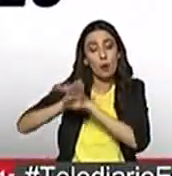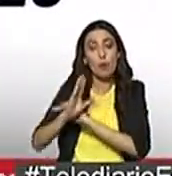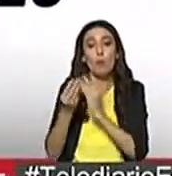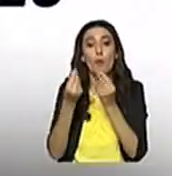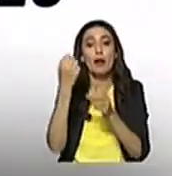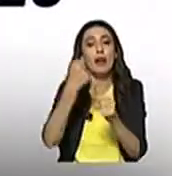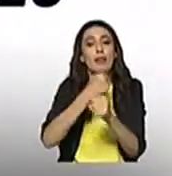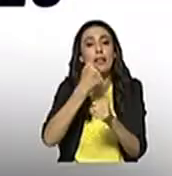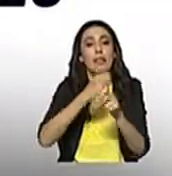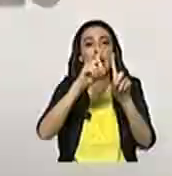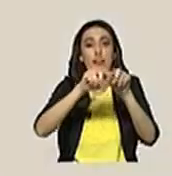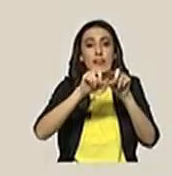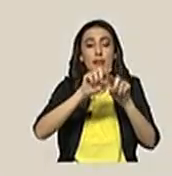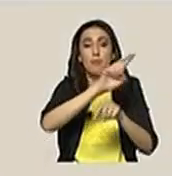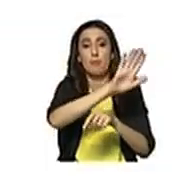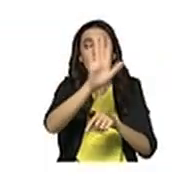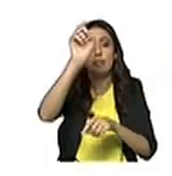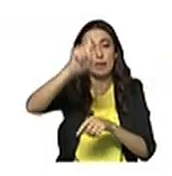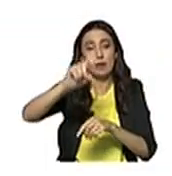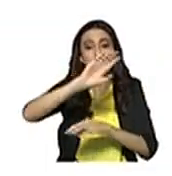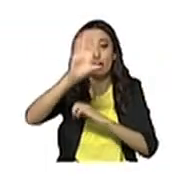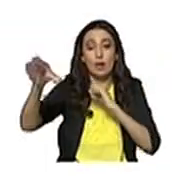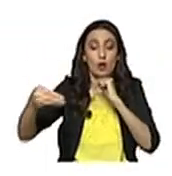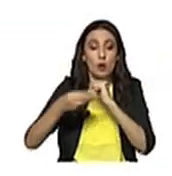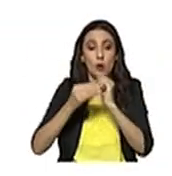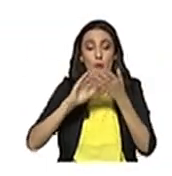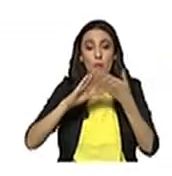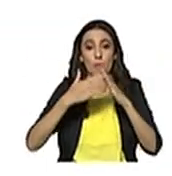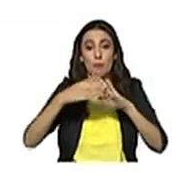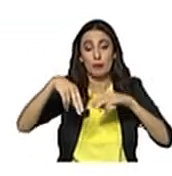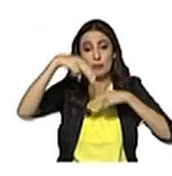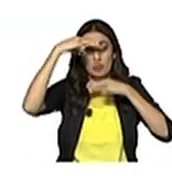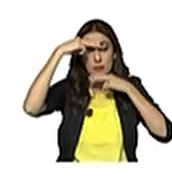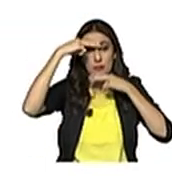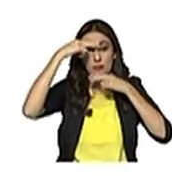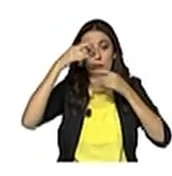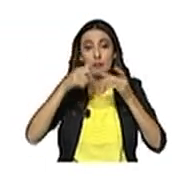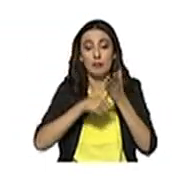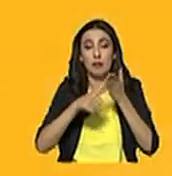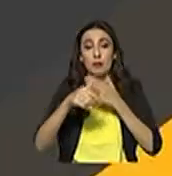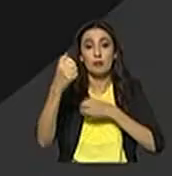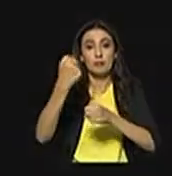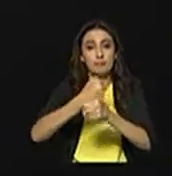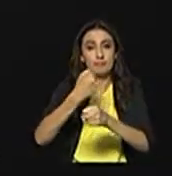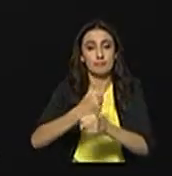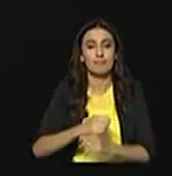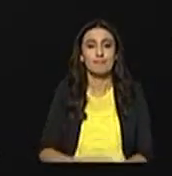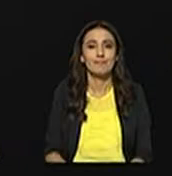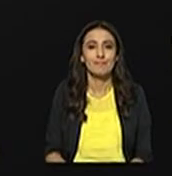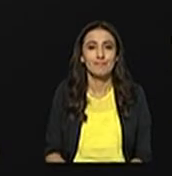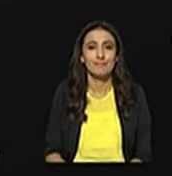tus necesidades. Un aporte a la comunidad de Telediario y el Ministerio de Trabajo.